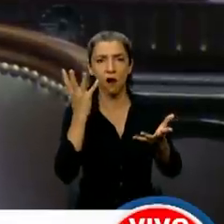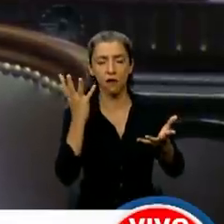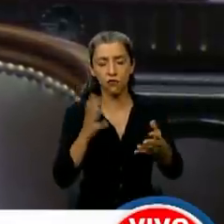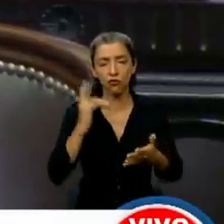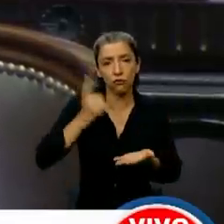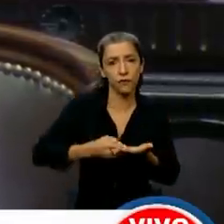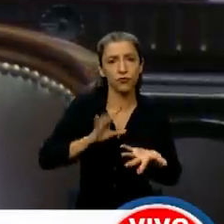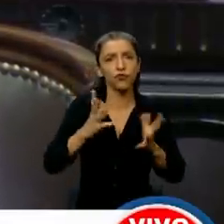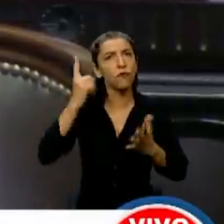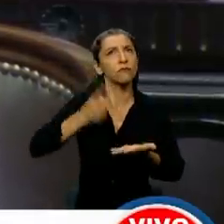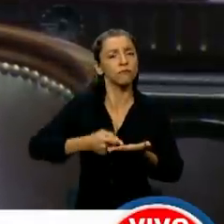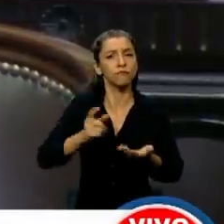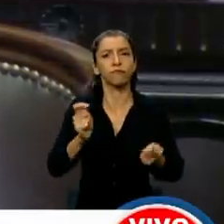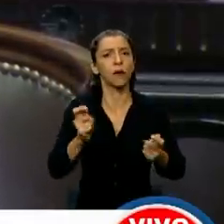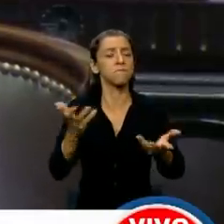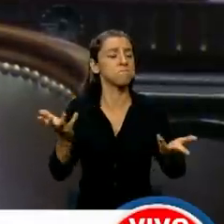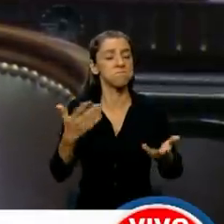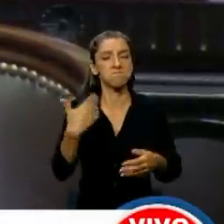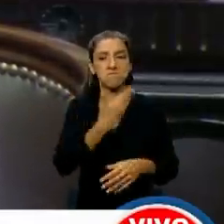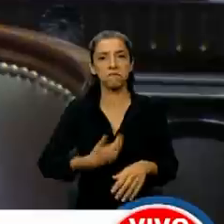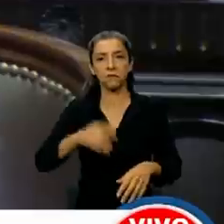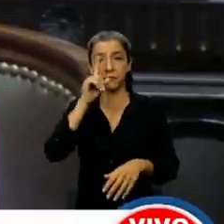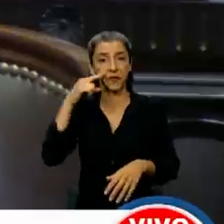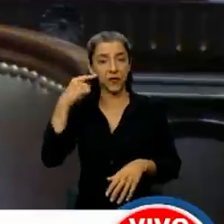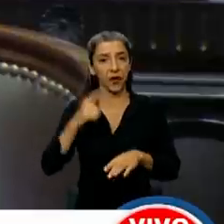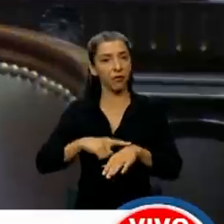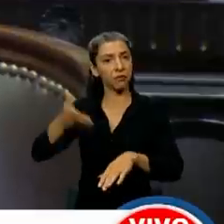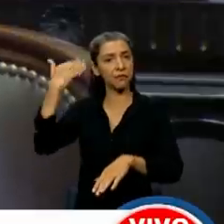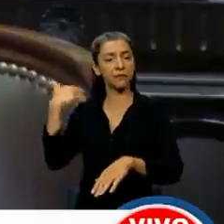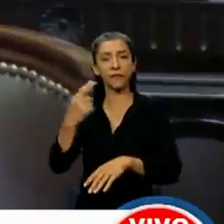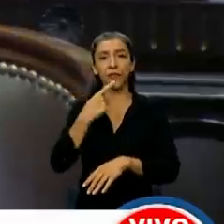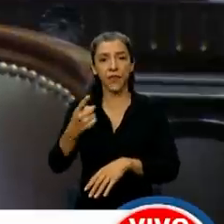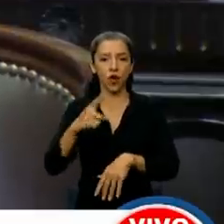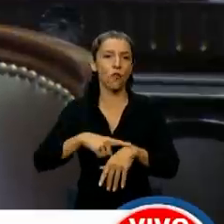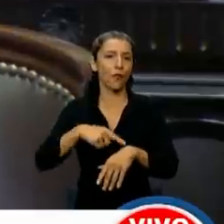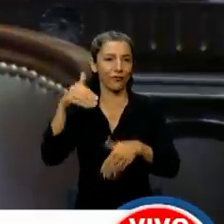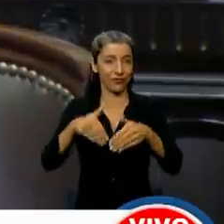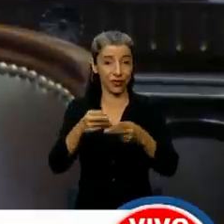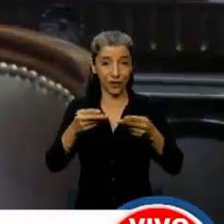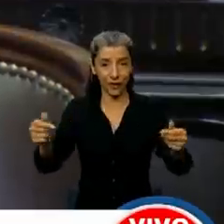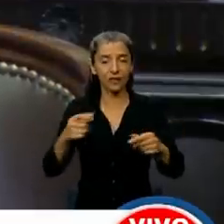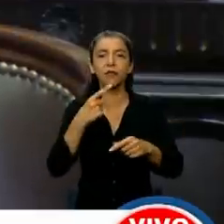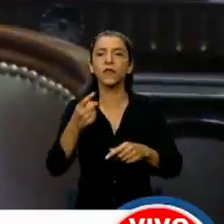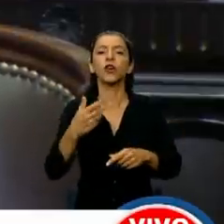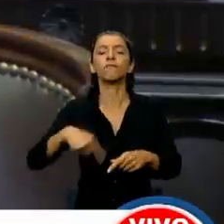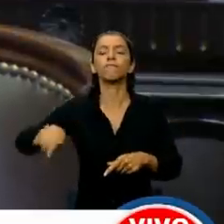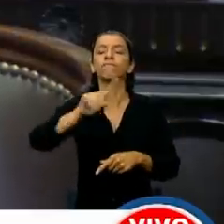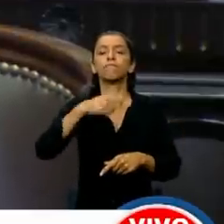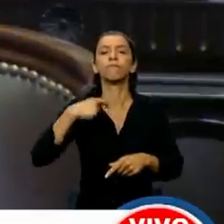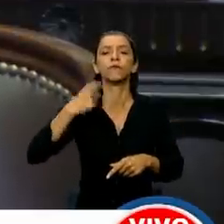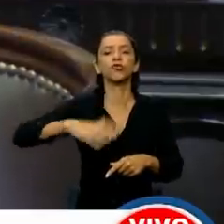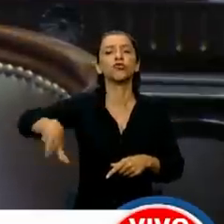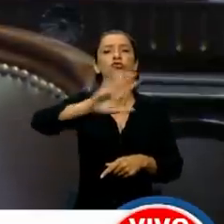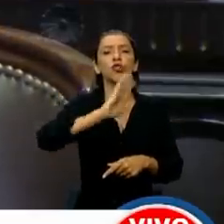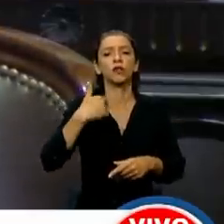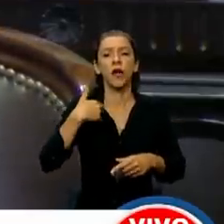decisiones el presidente alberto fernández dijo después de las pasos que había escuchado el mensaje que los argentinos habían dejado